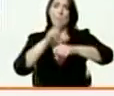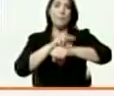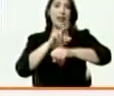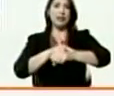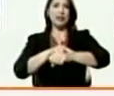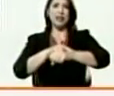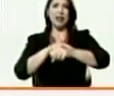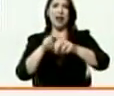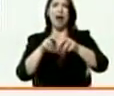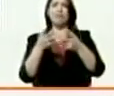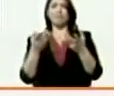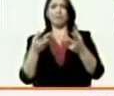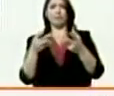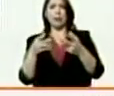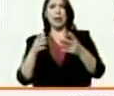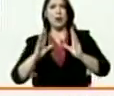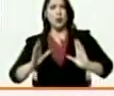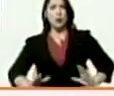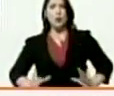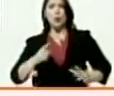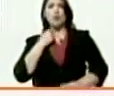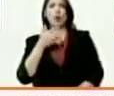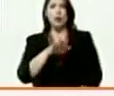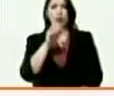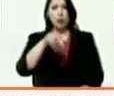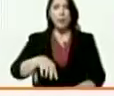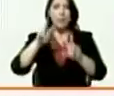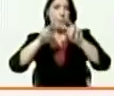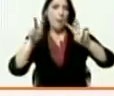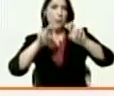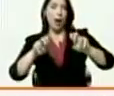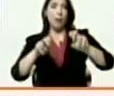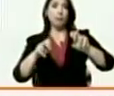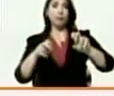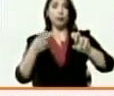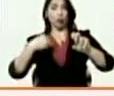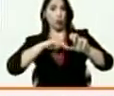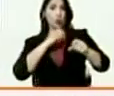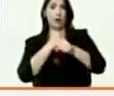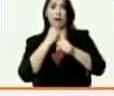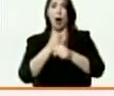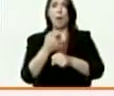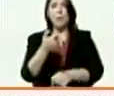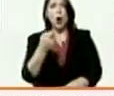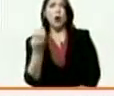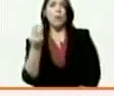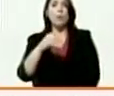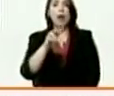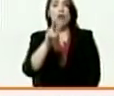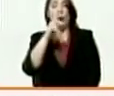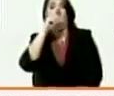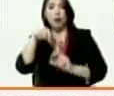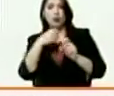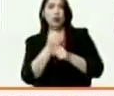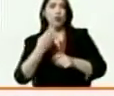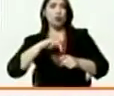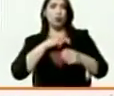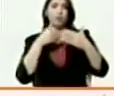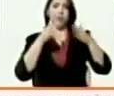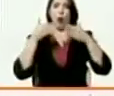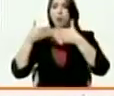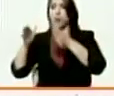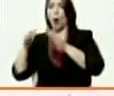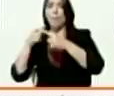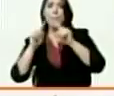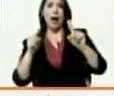forense. Durante nuestra presente gestión de un poco más de 2 años, hemos abierto secciones.